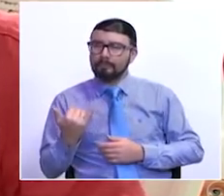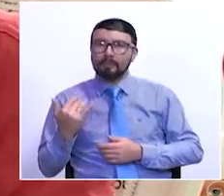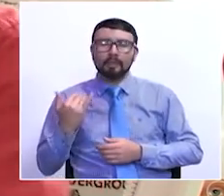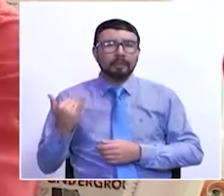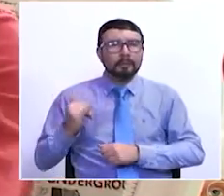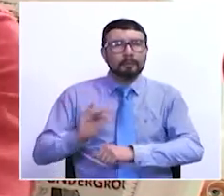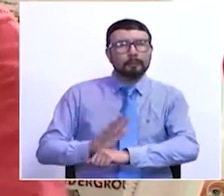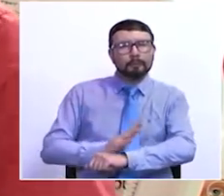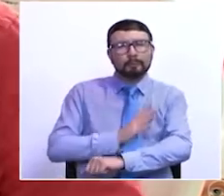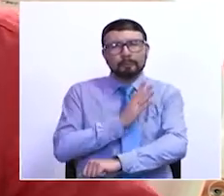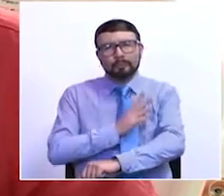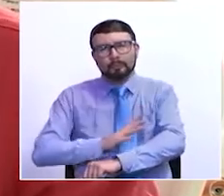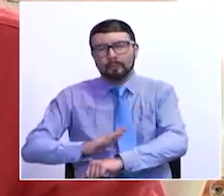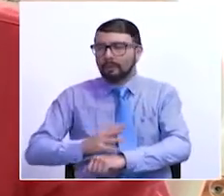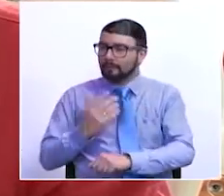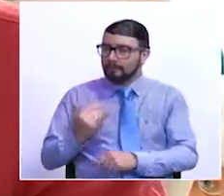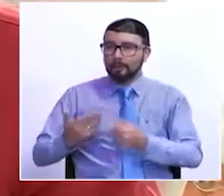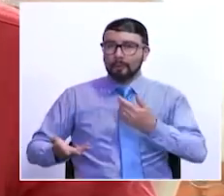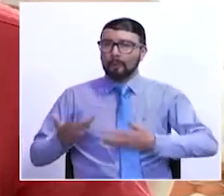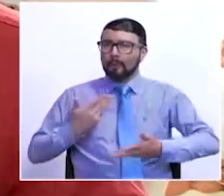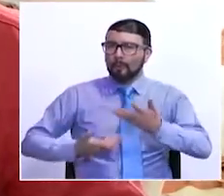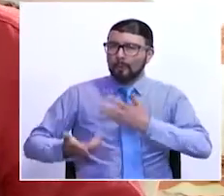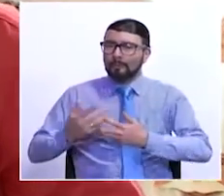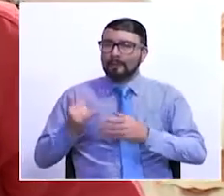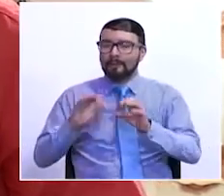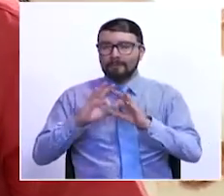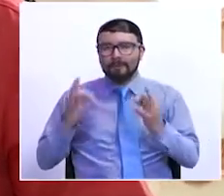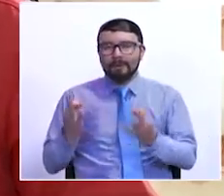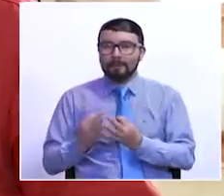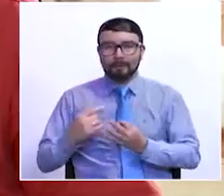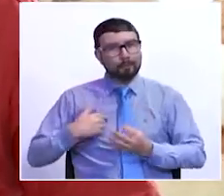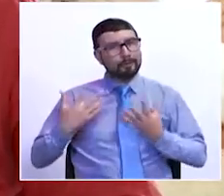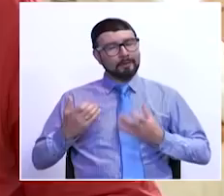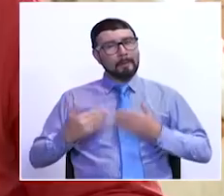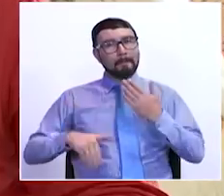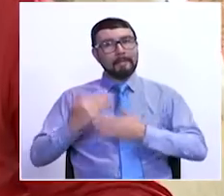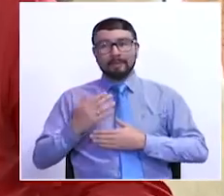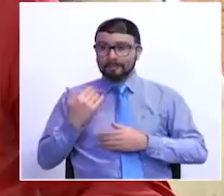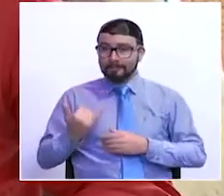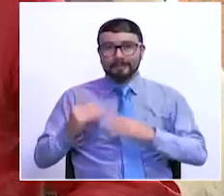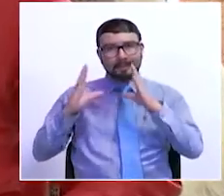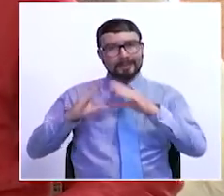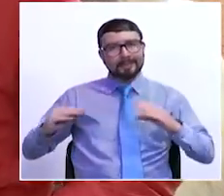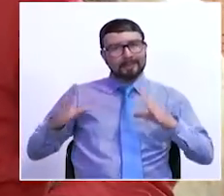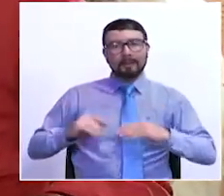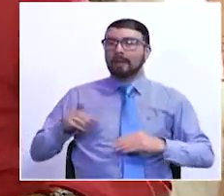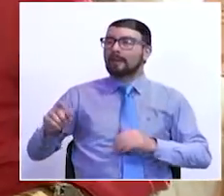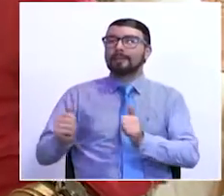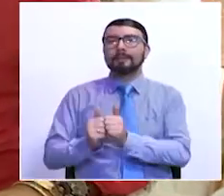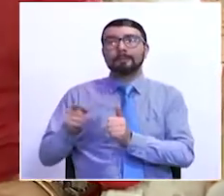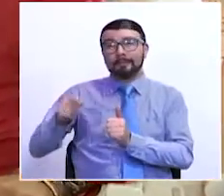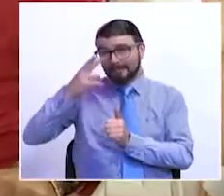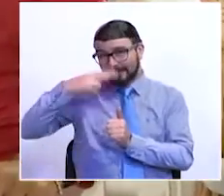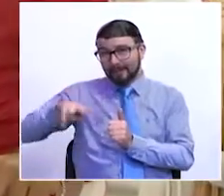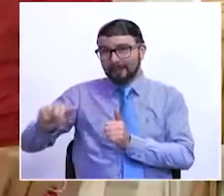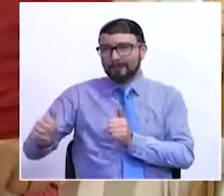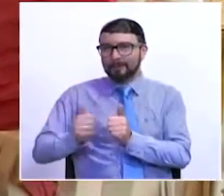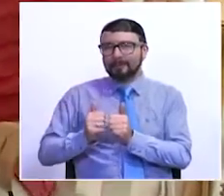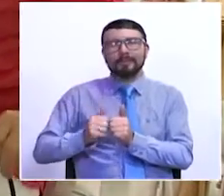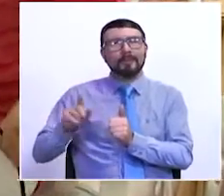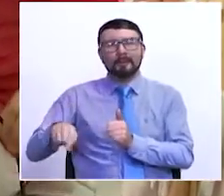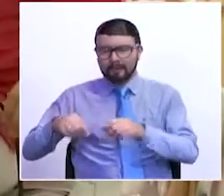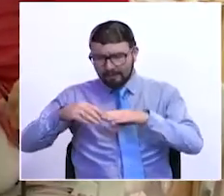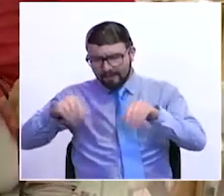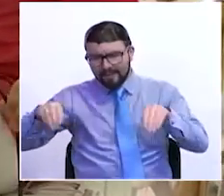música, que compartamos en familia. Y por eso hoy quiero empezar esta Navidad con este programa con mi hijo y con